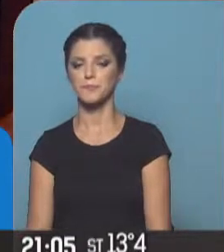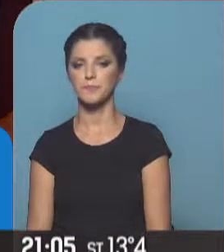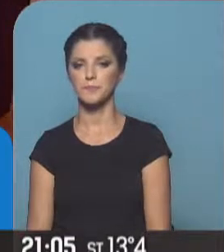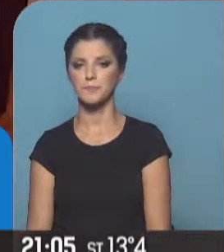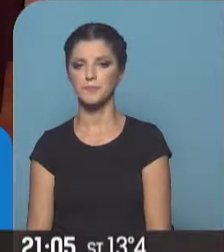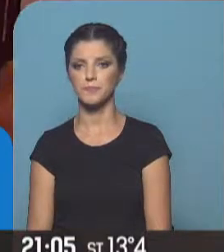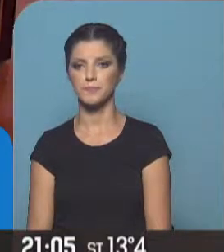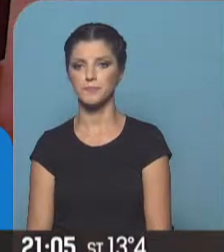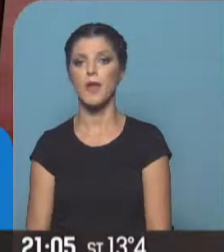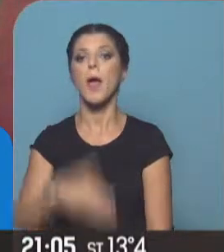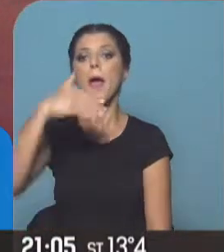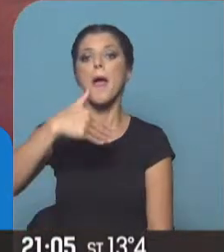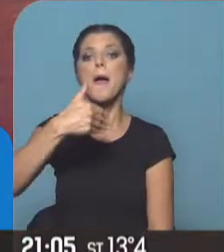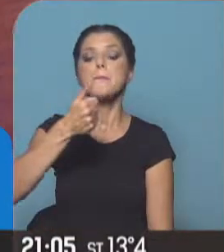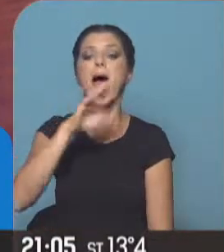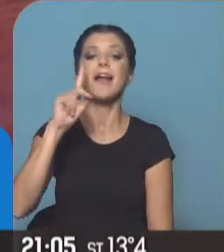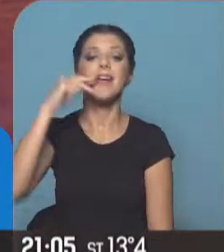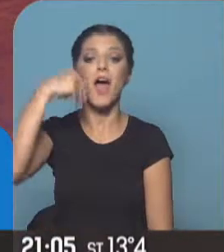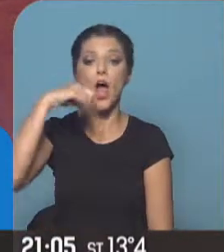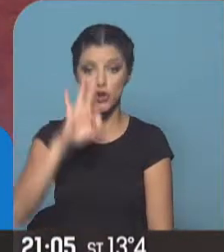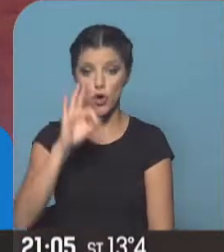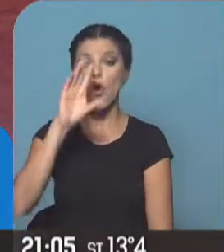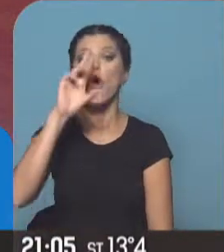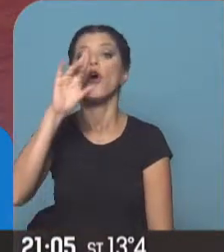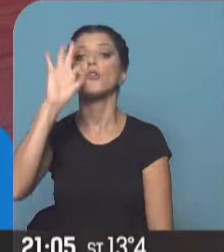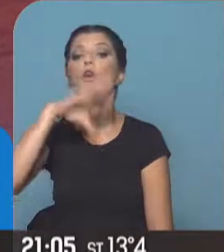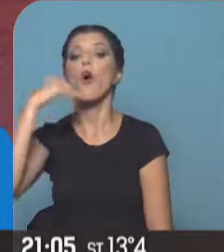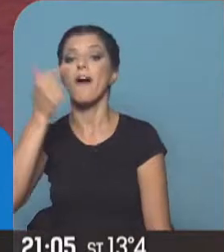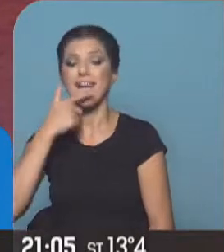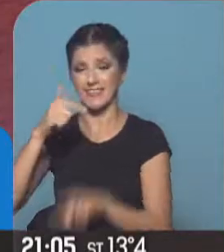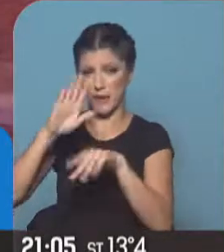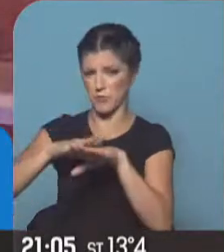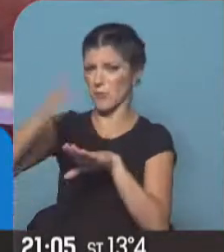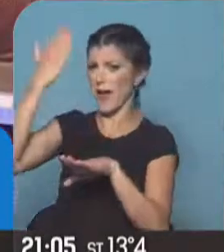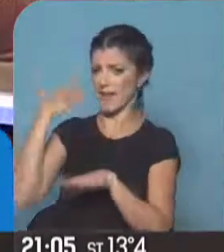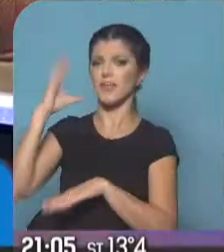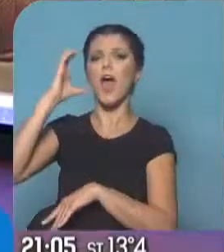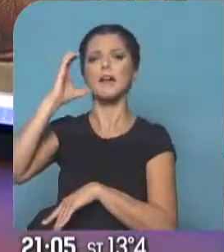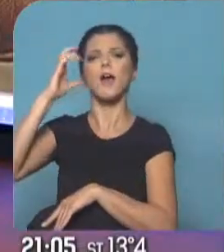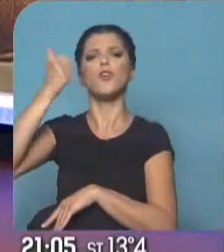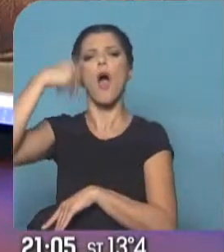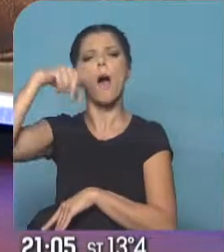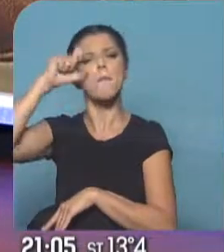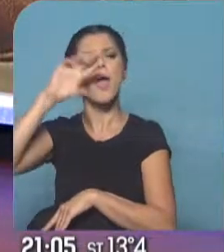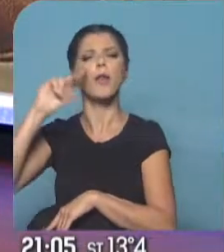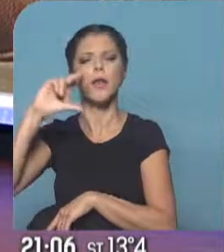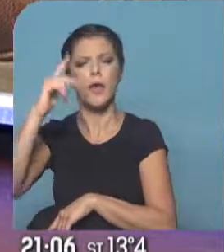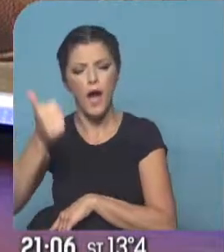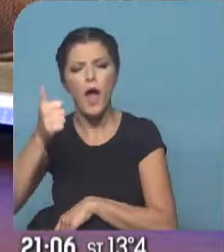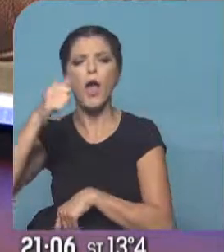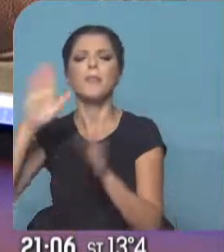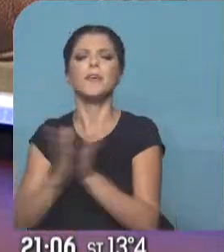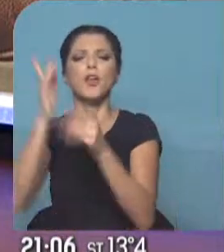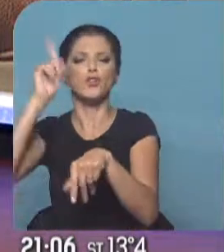Mariano Martínez Rojas, empresario que estuvo a cargo de Tiempo Argentino, de Radio América, que se había dedicado a los espectáculos en